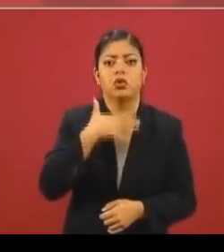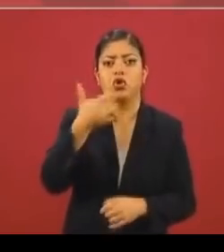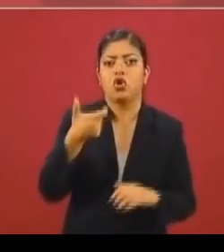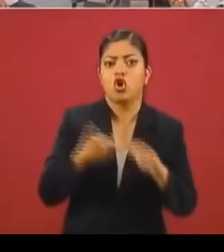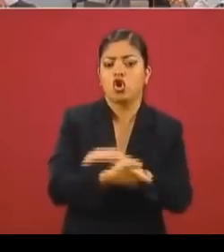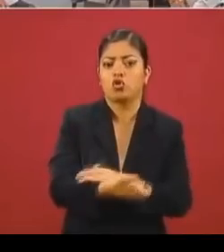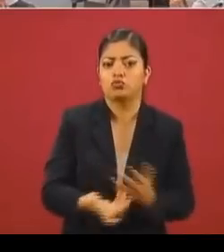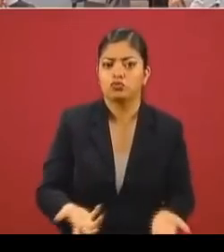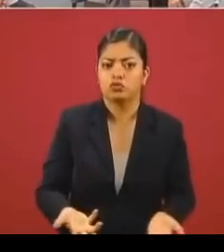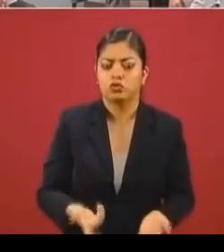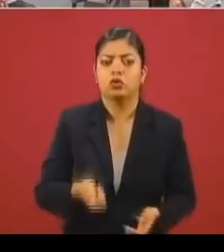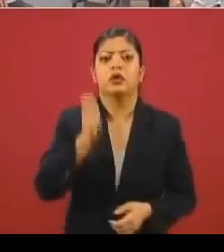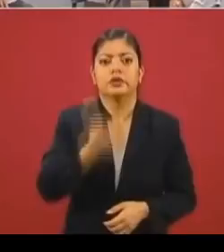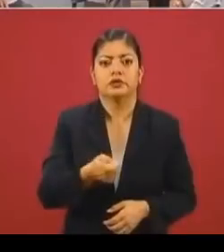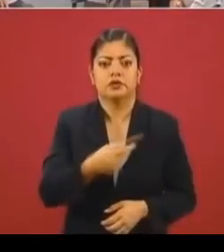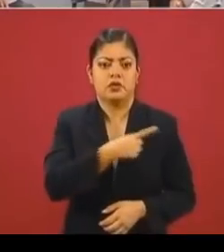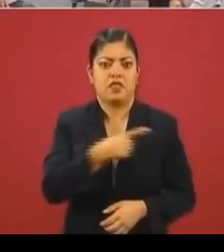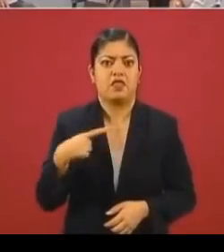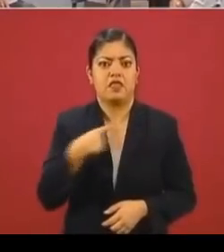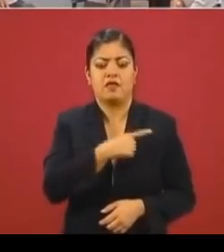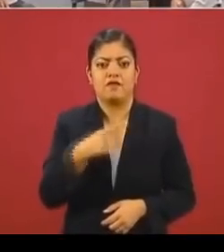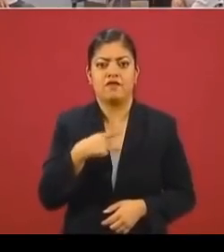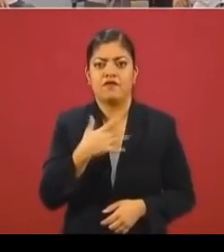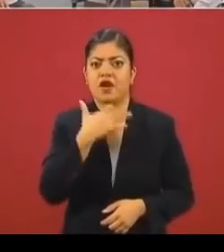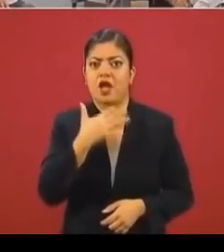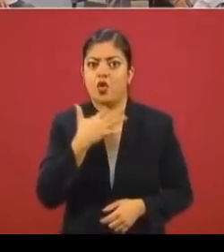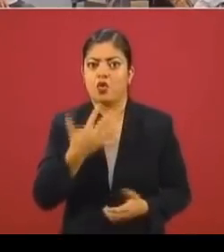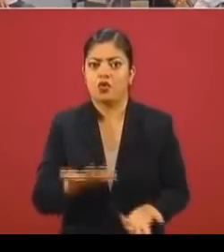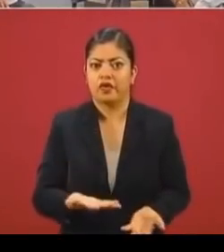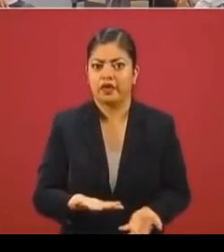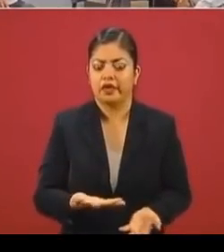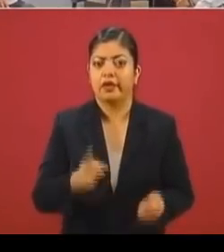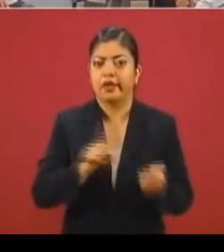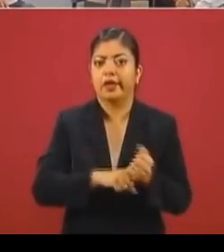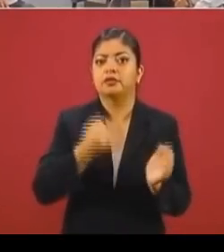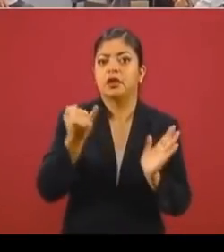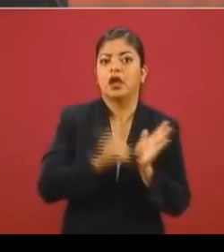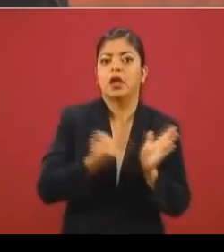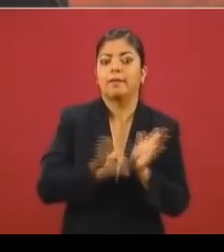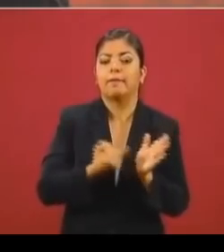son fraudes fiscales, las condonaciones de impuestos,